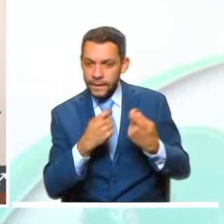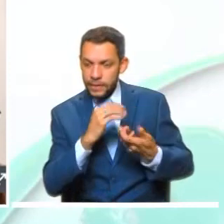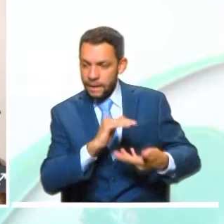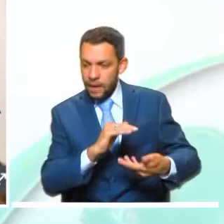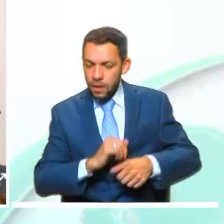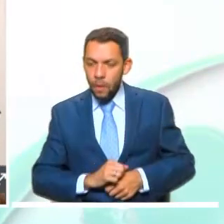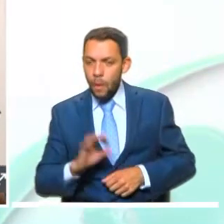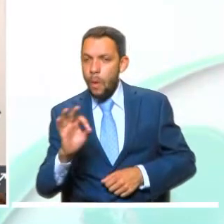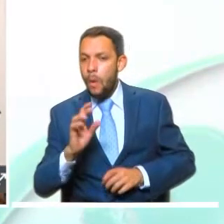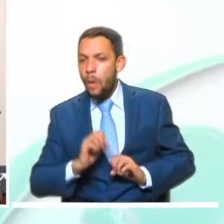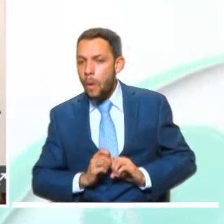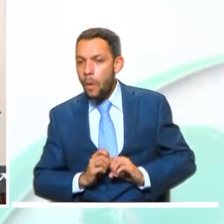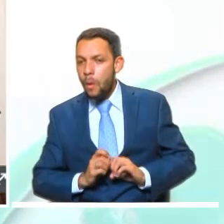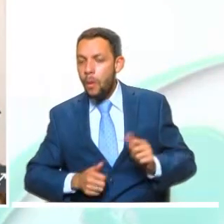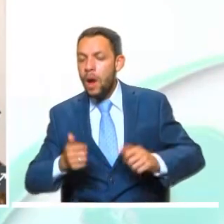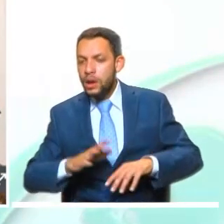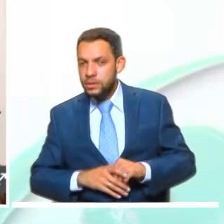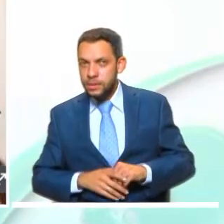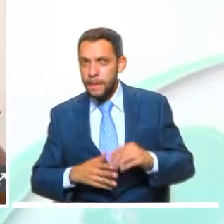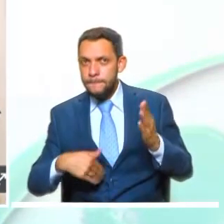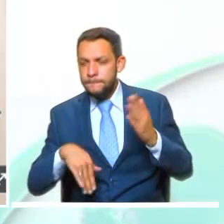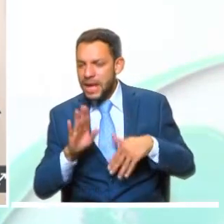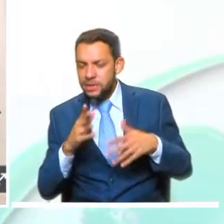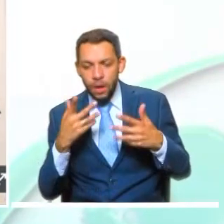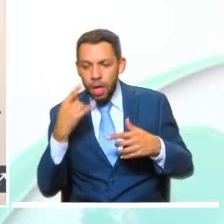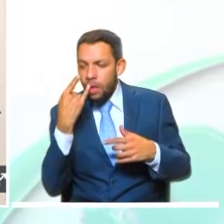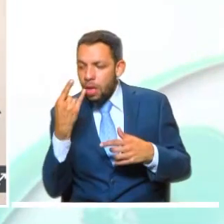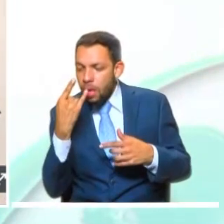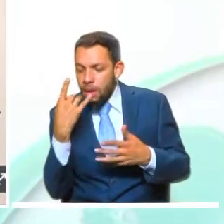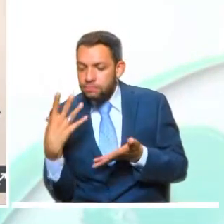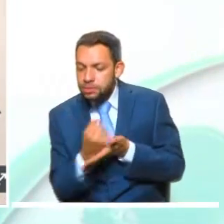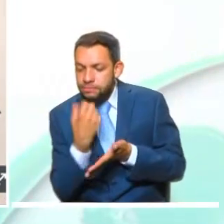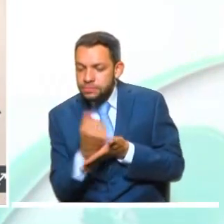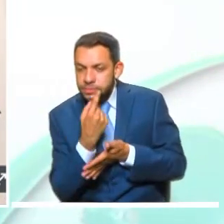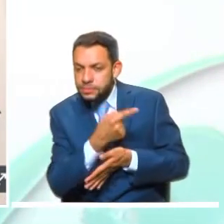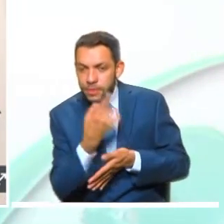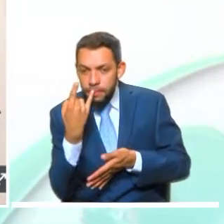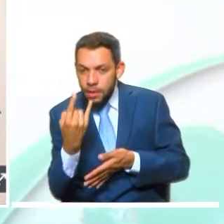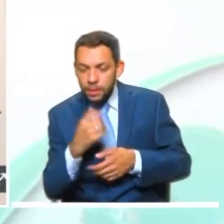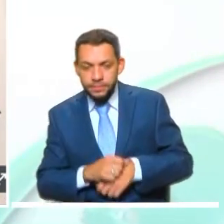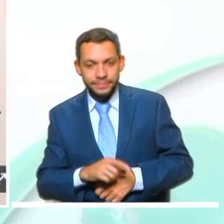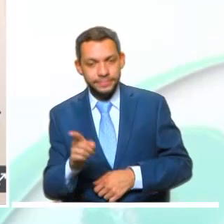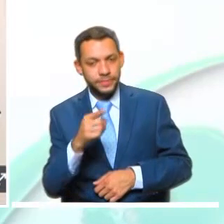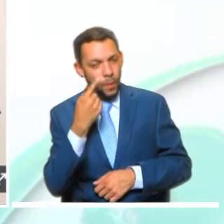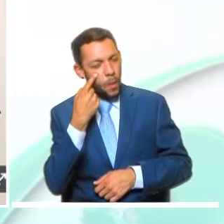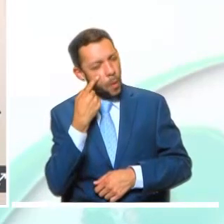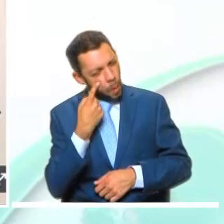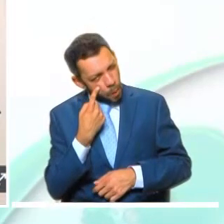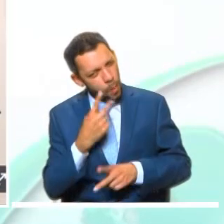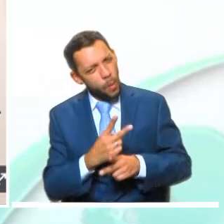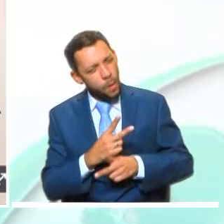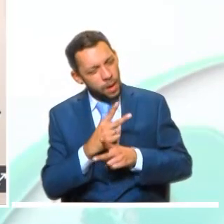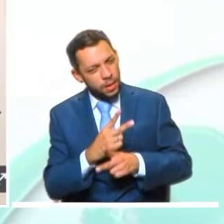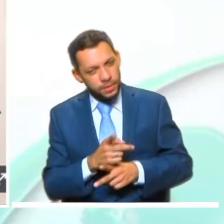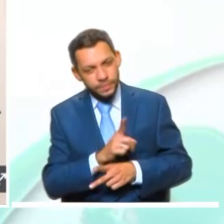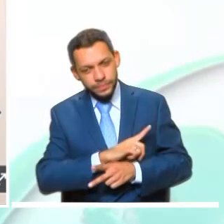el que más precios mejores de no así no se evalúan y se manda un